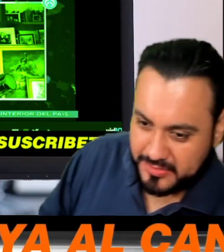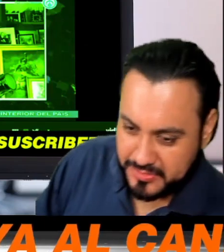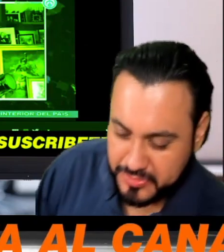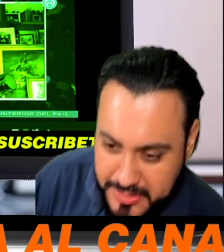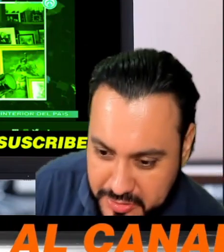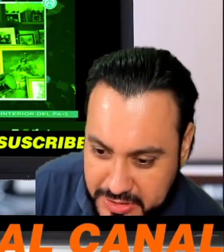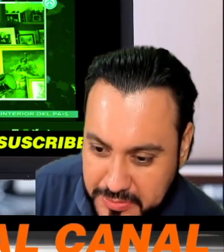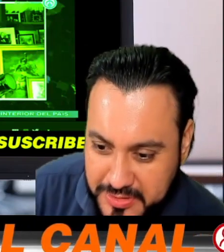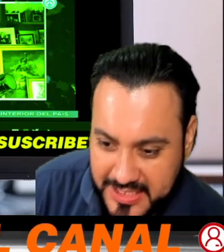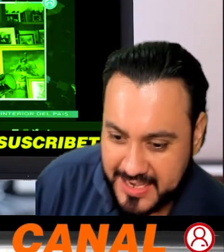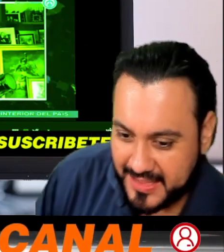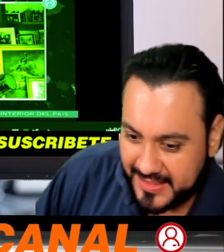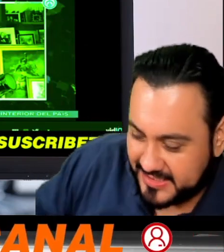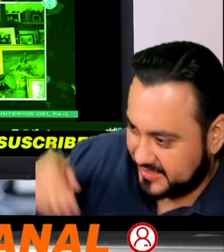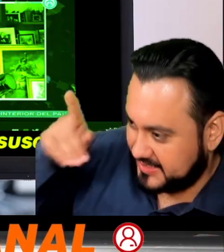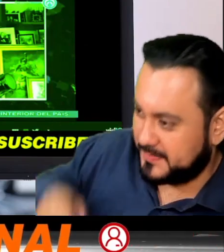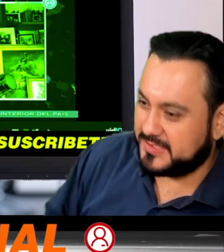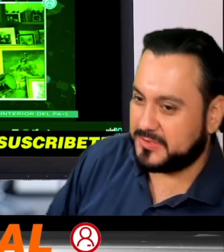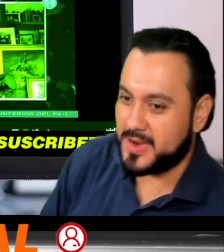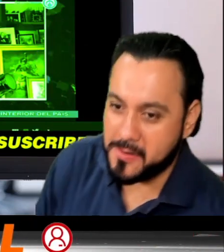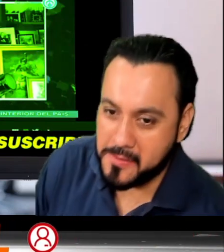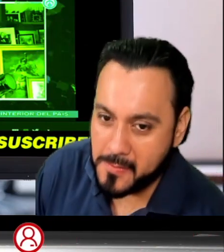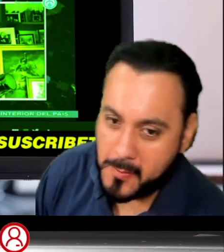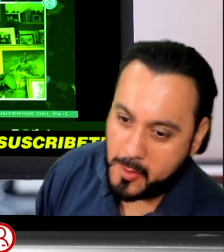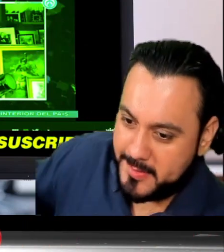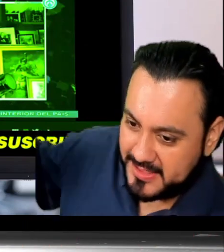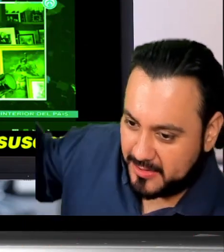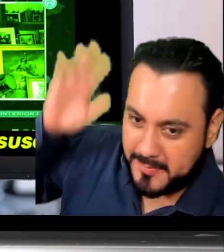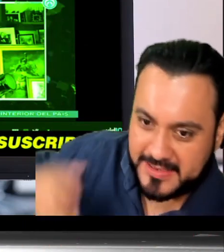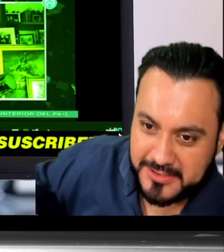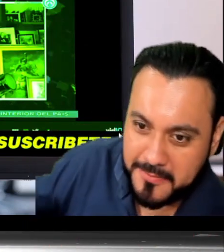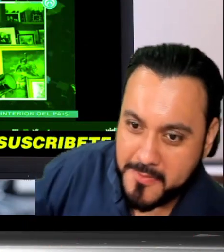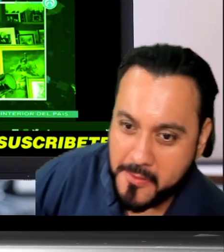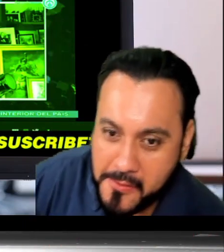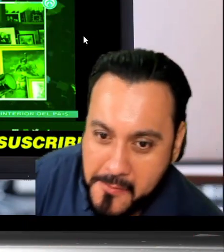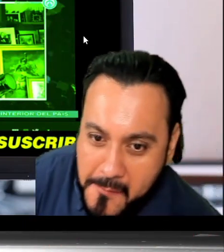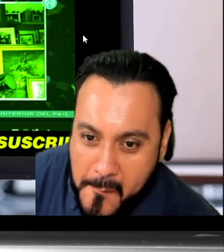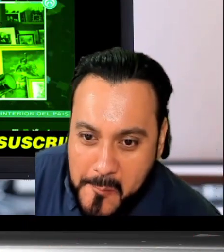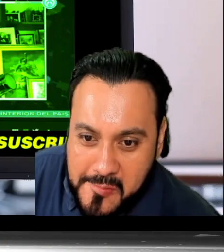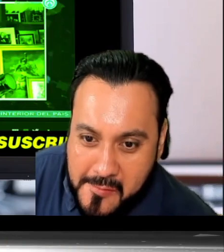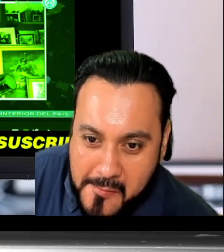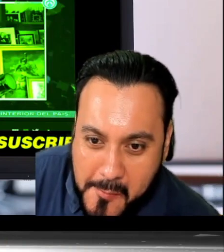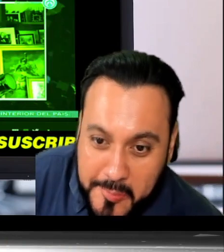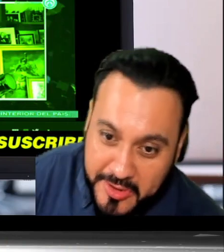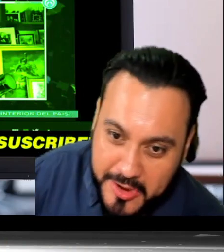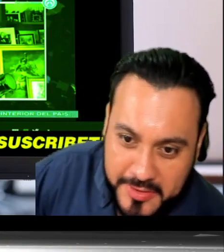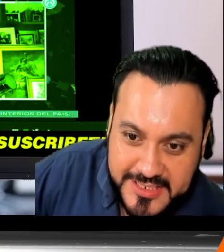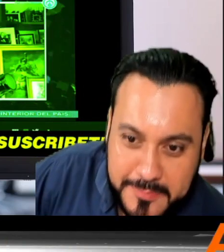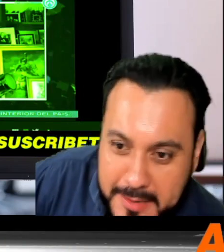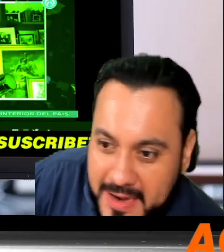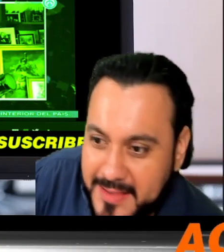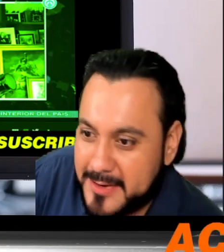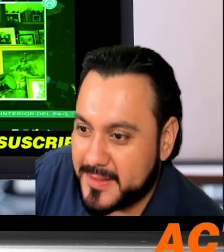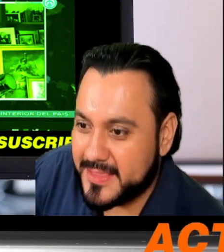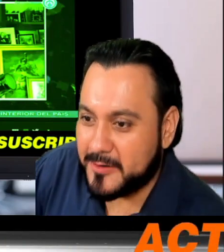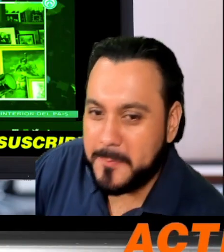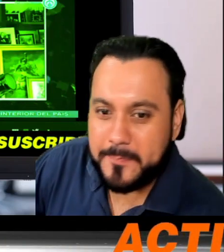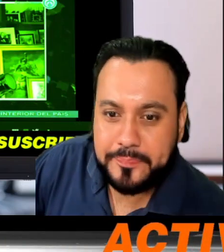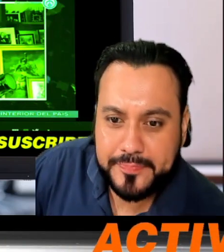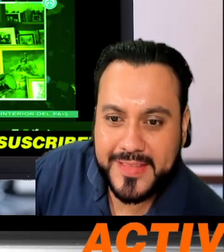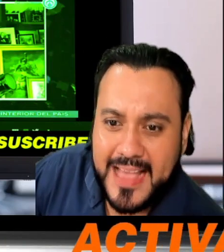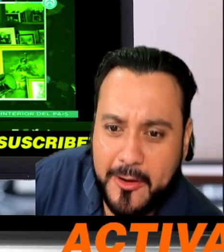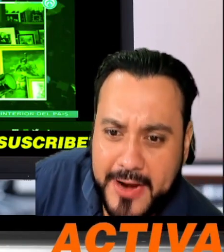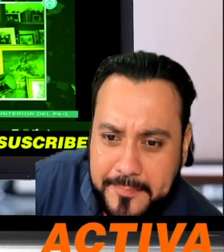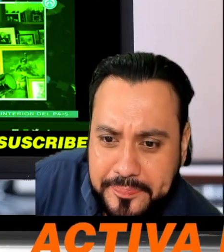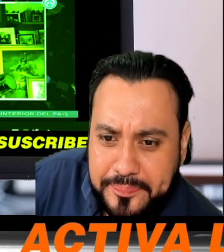fragmento estos últimos segundos que acaba de decir esta persona Obviamente lo demás no no digo porque se puede mal interpretar No